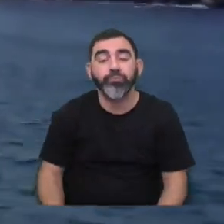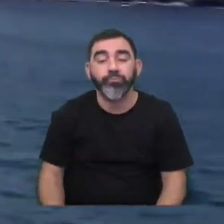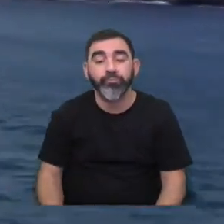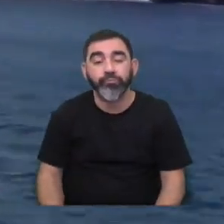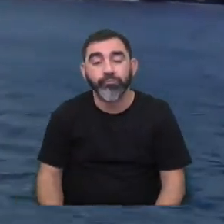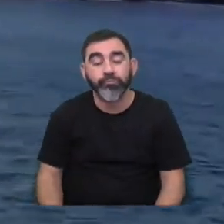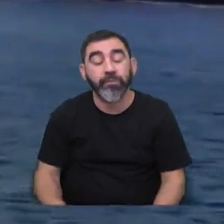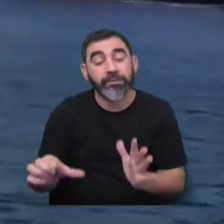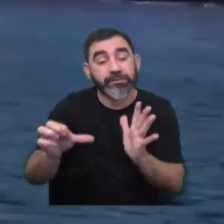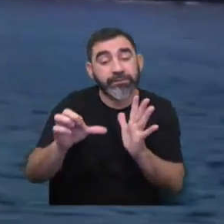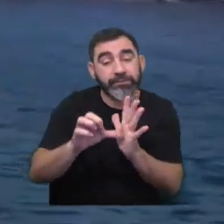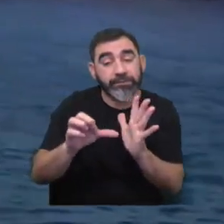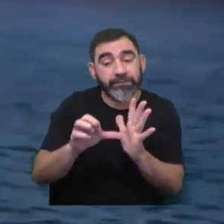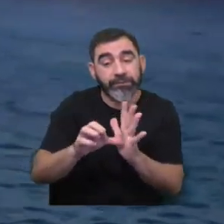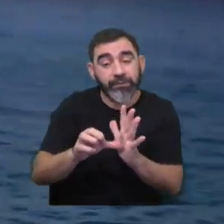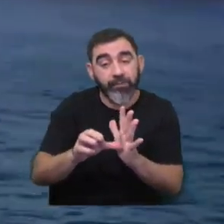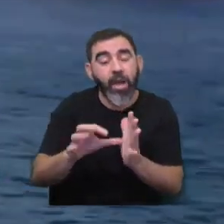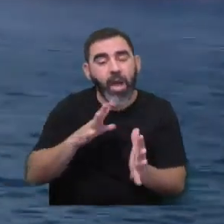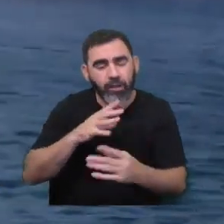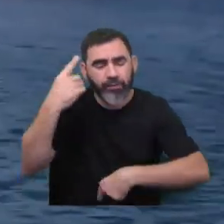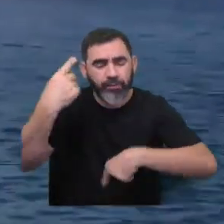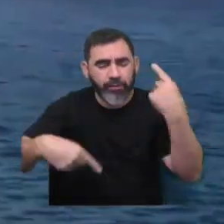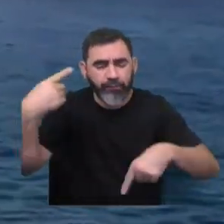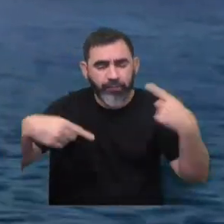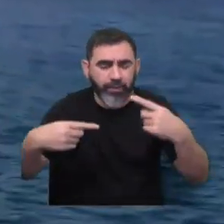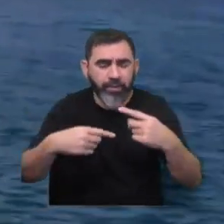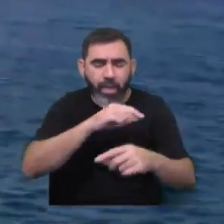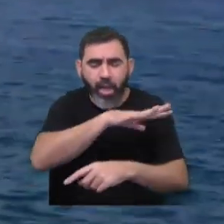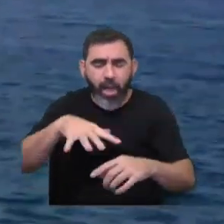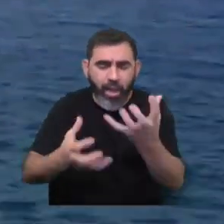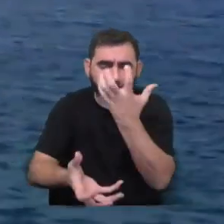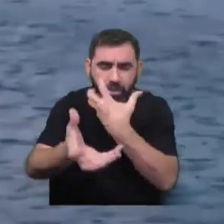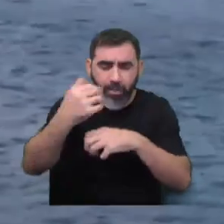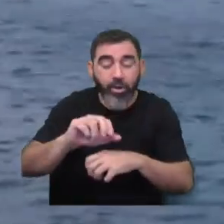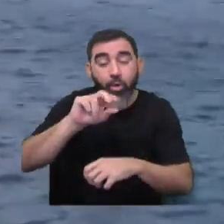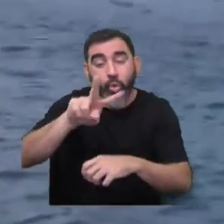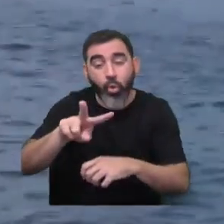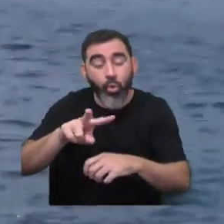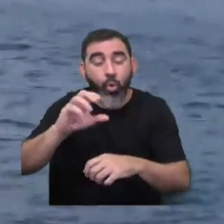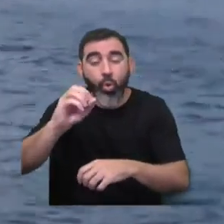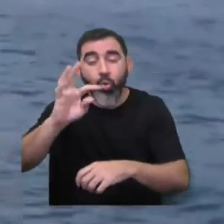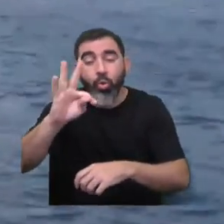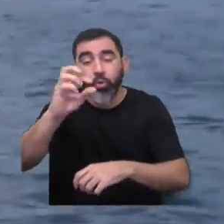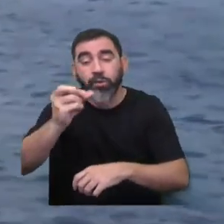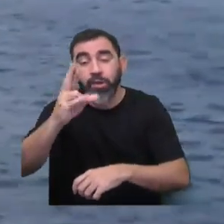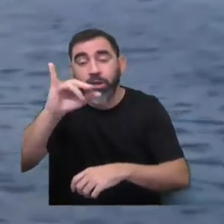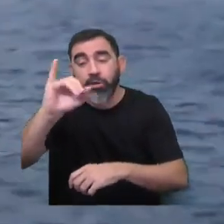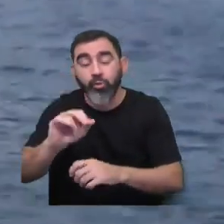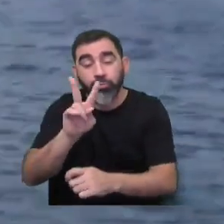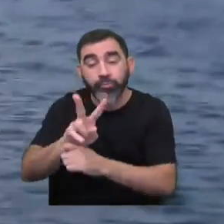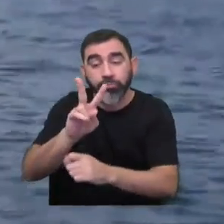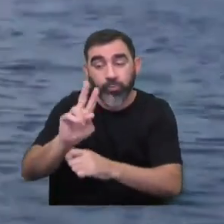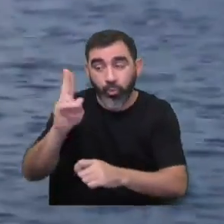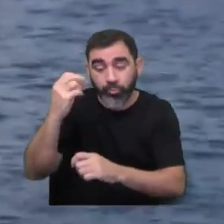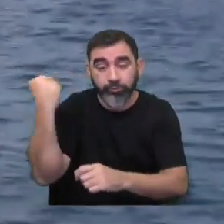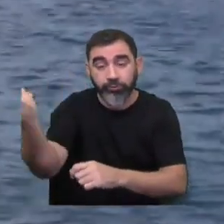Este ecosistema es hogar de una gran diversidad de vida marina, incluidas 2 especies de otáridos prioritarias para la conservación en Uruguay,